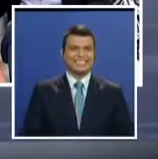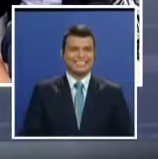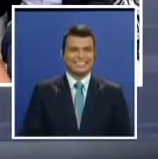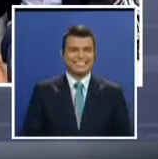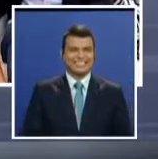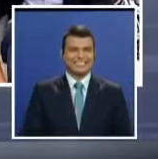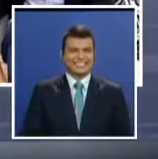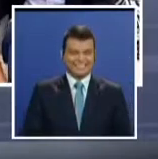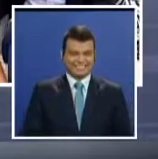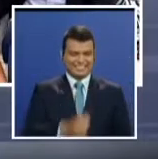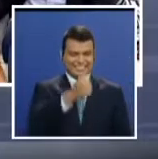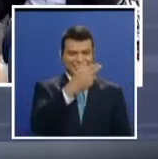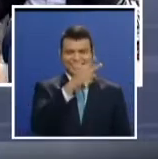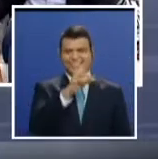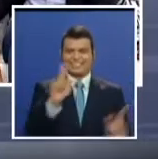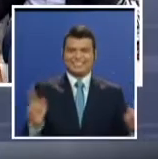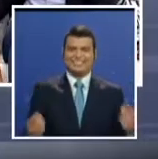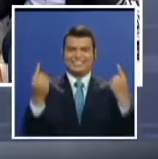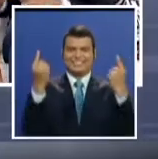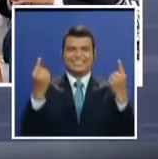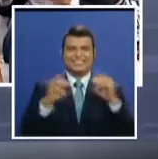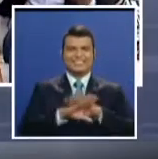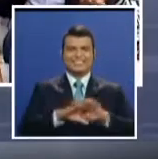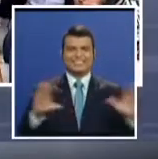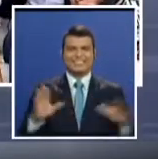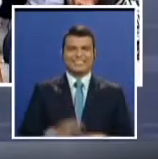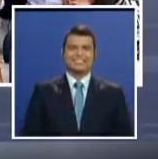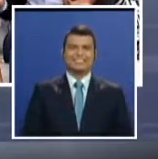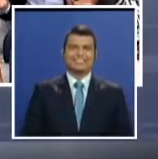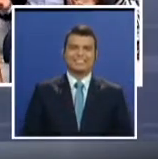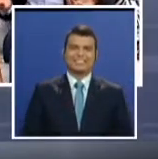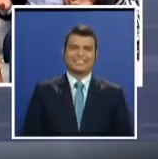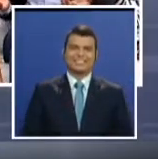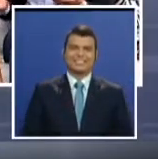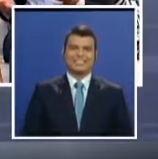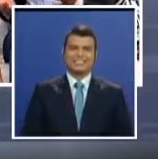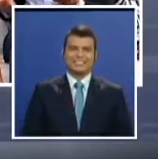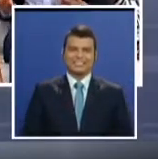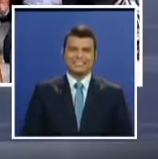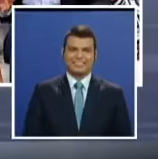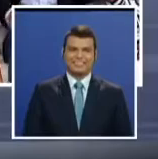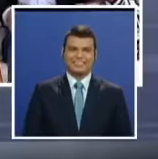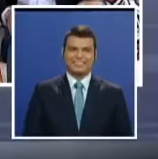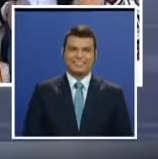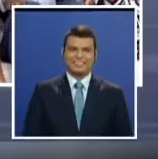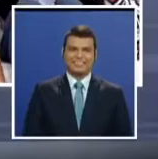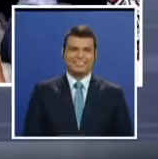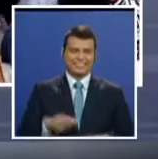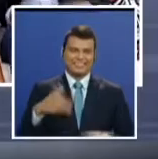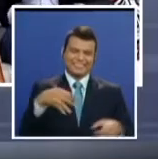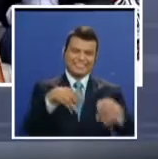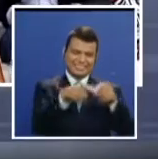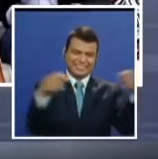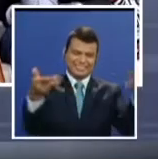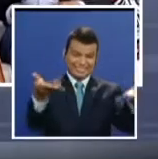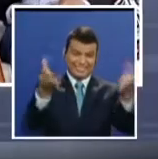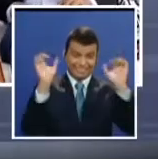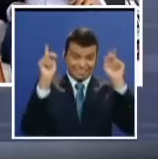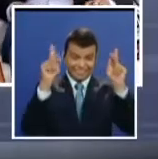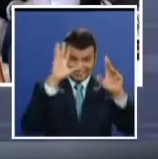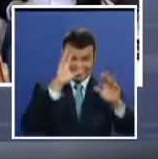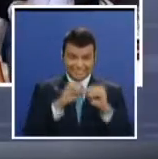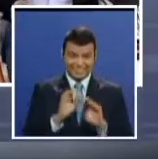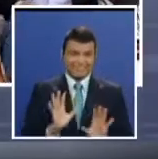economía se se ha amanecido divorcio saben que esperemos a ver qué nos dicen los expertos más adelante les parece